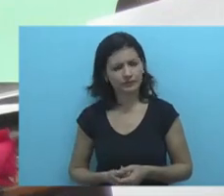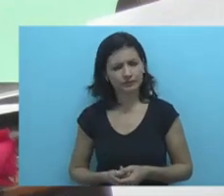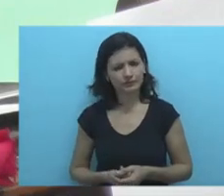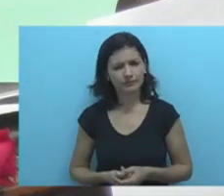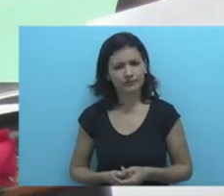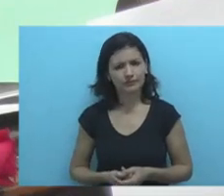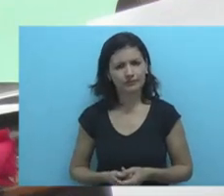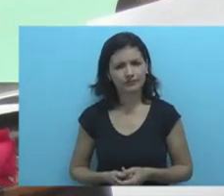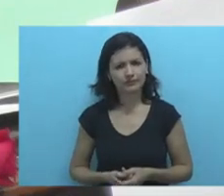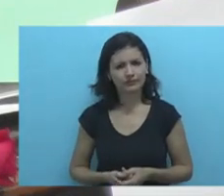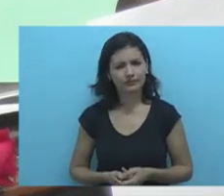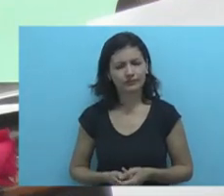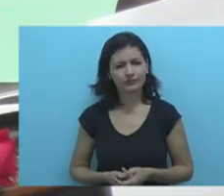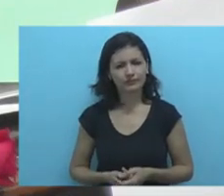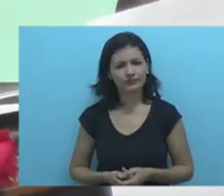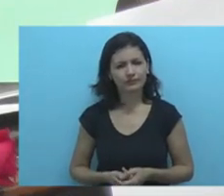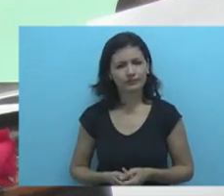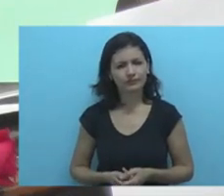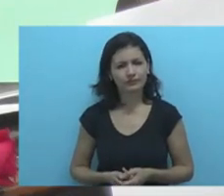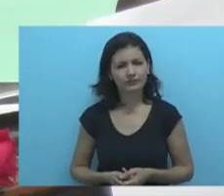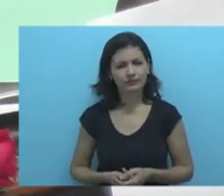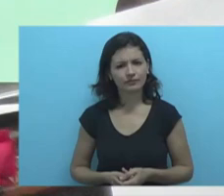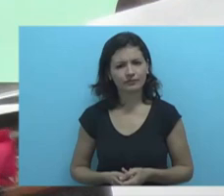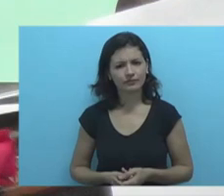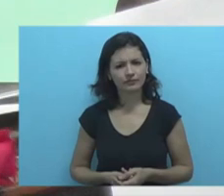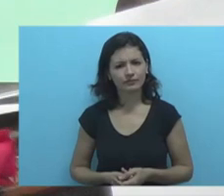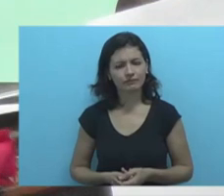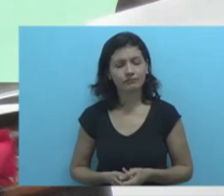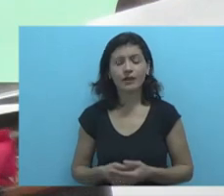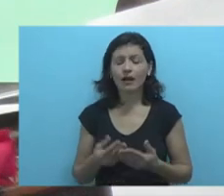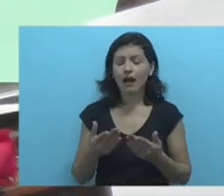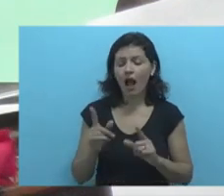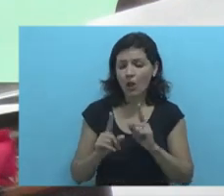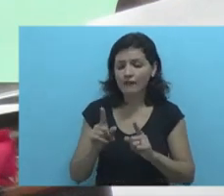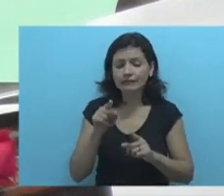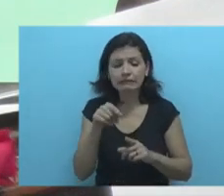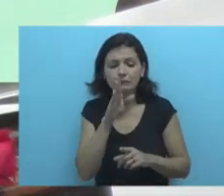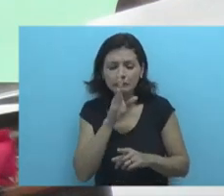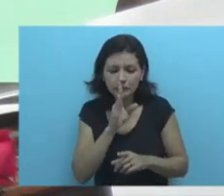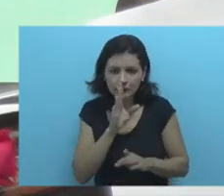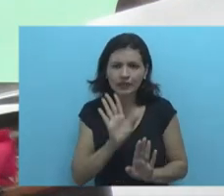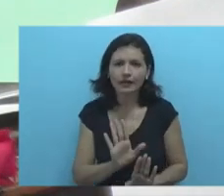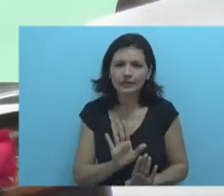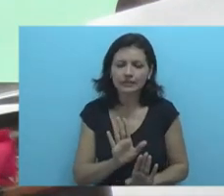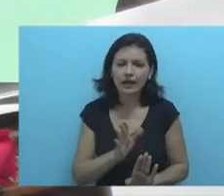tiempo, de muchas veces acompañar con silencios, de muchas